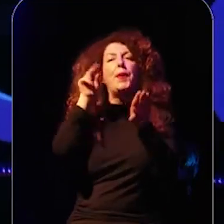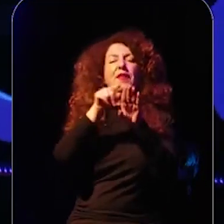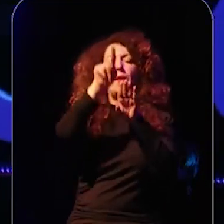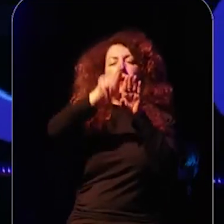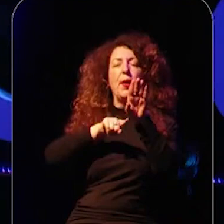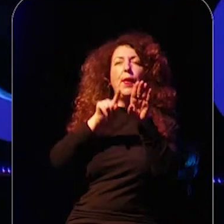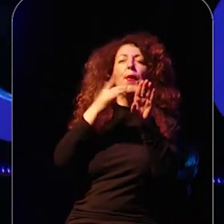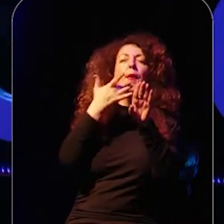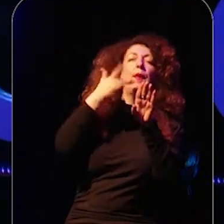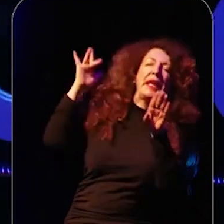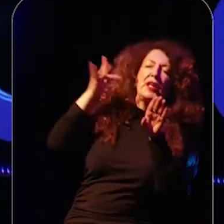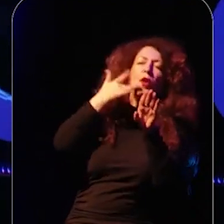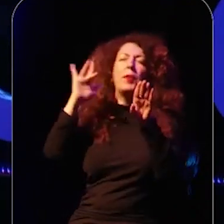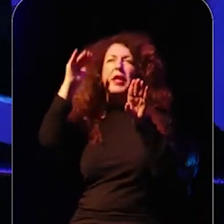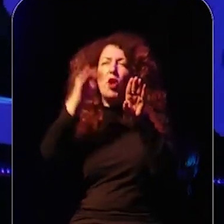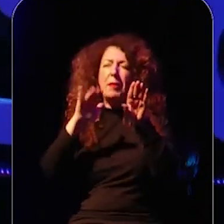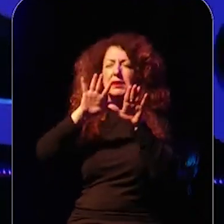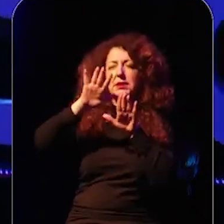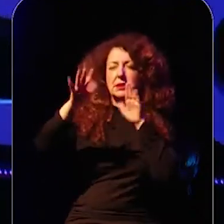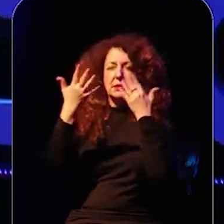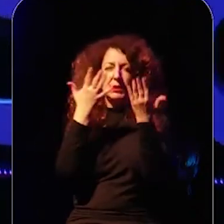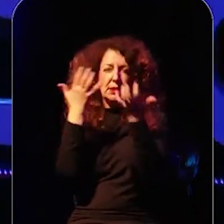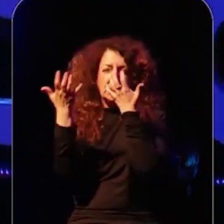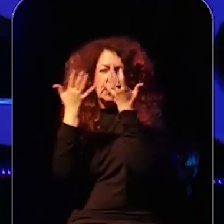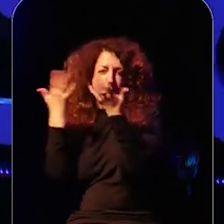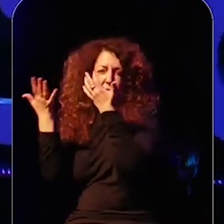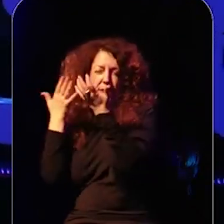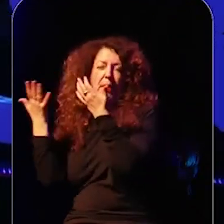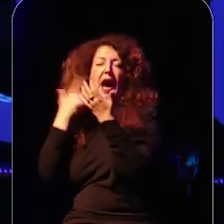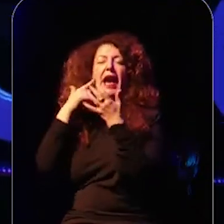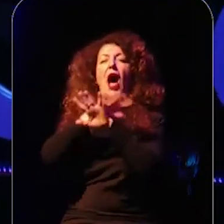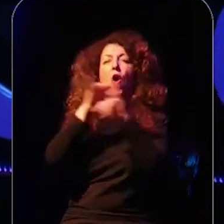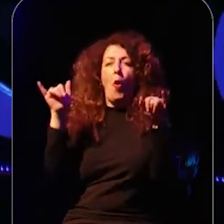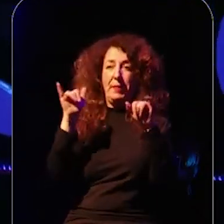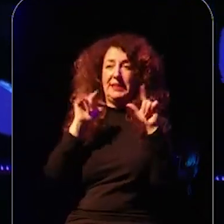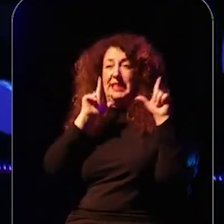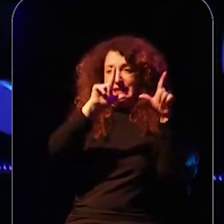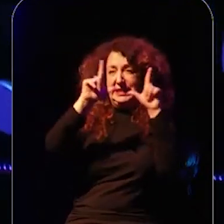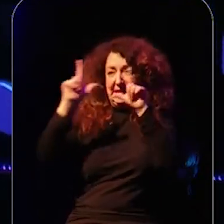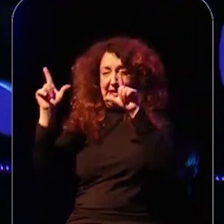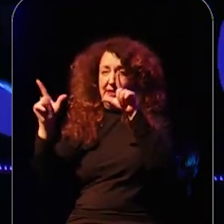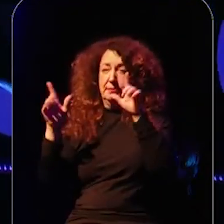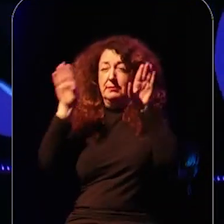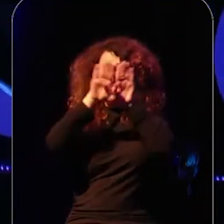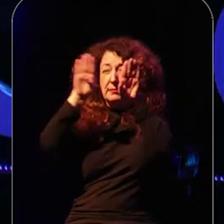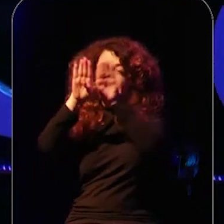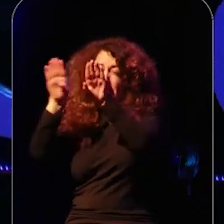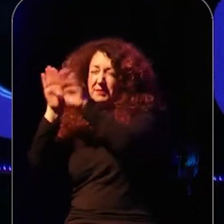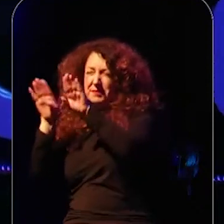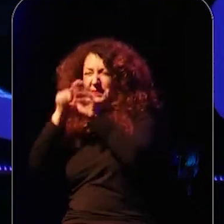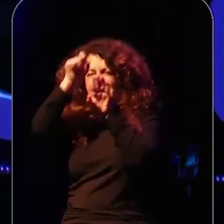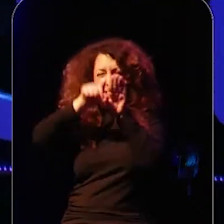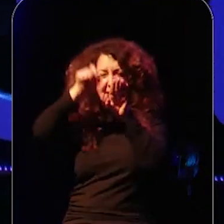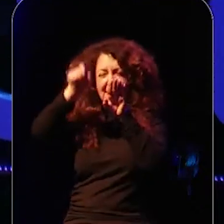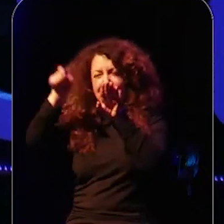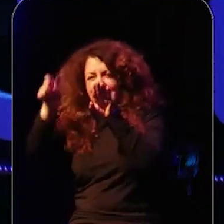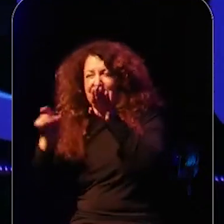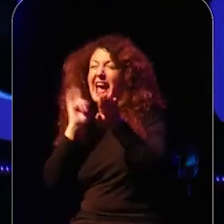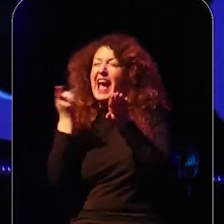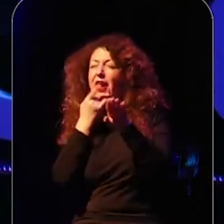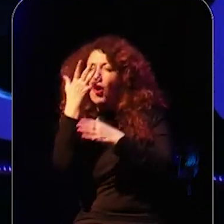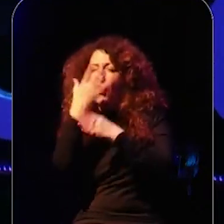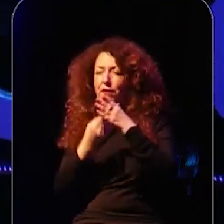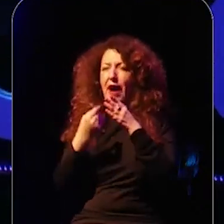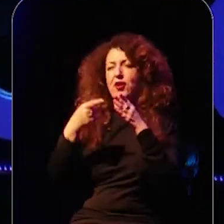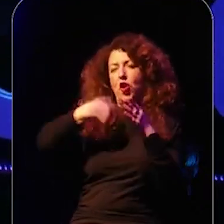más o brillen menos para compensar los errores en el ensamblaje y en el montaje. E incluso el